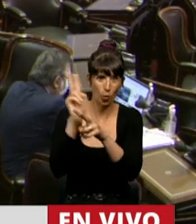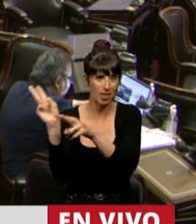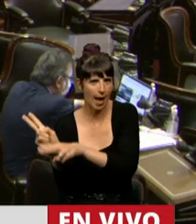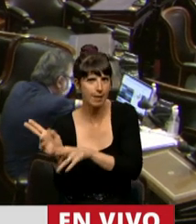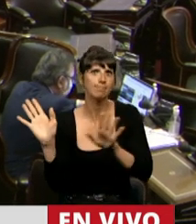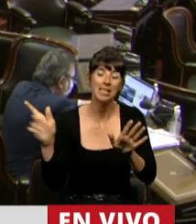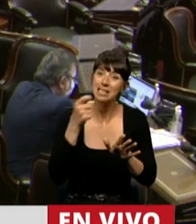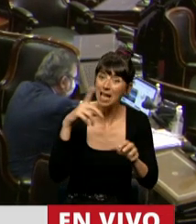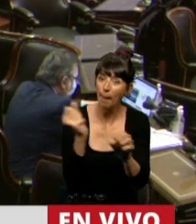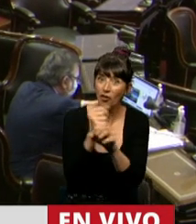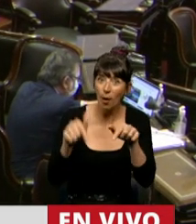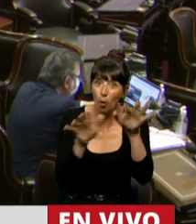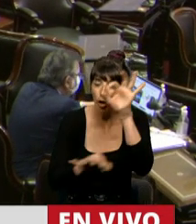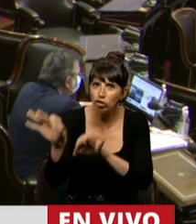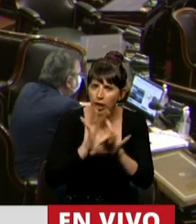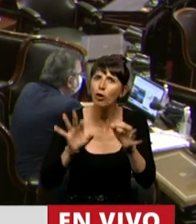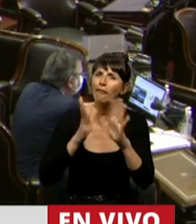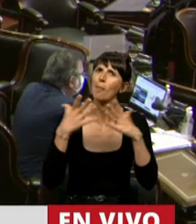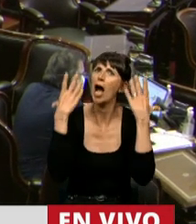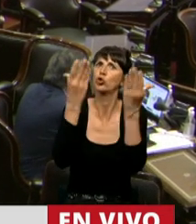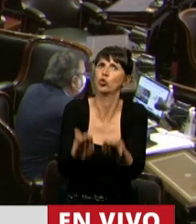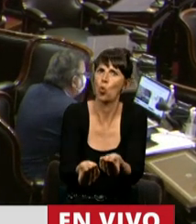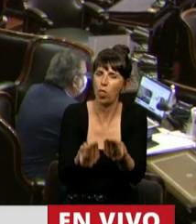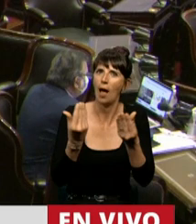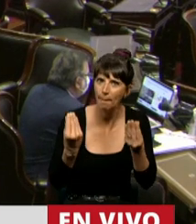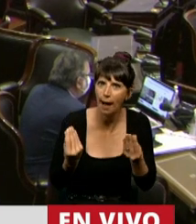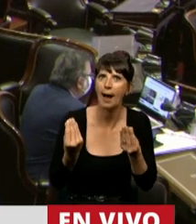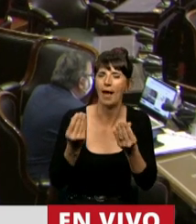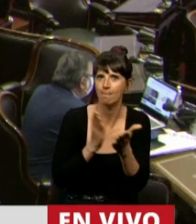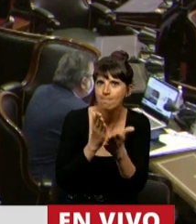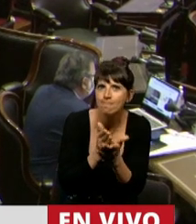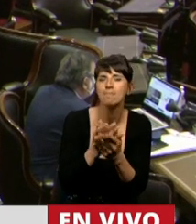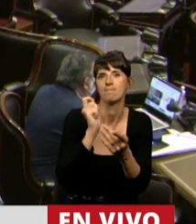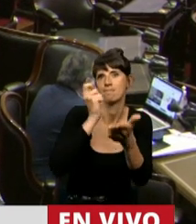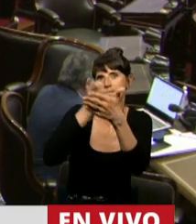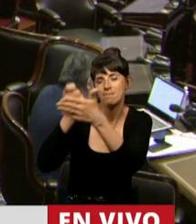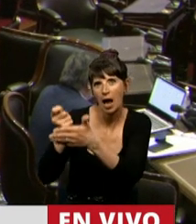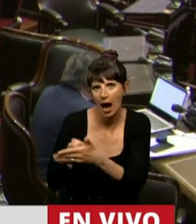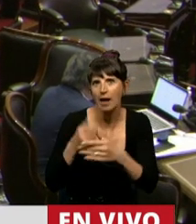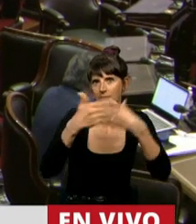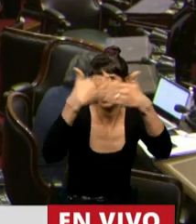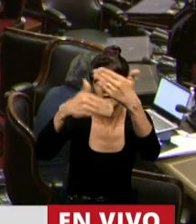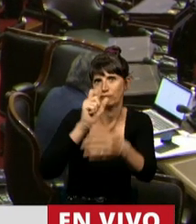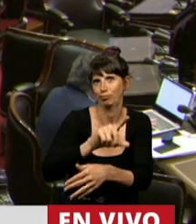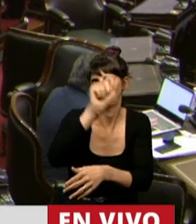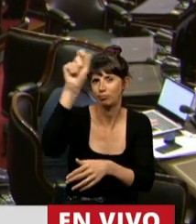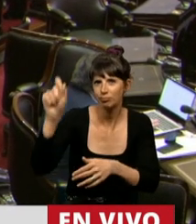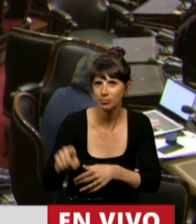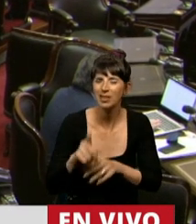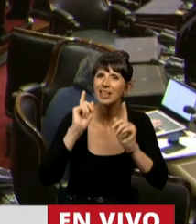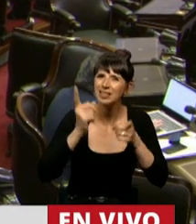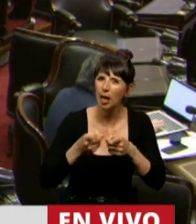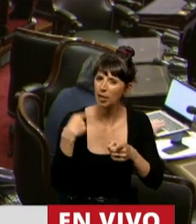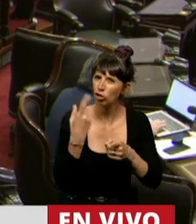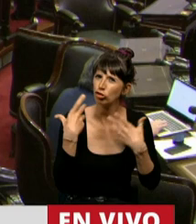proyecto les damos un alivio tan necesario en este momento para que puedan volcar esos recursos al desarrollo local También estamos